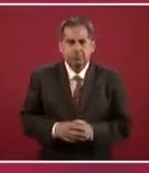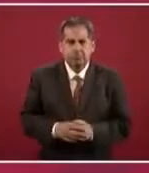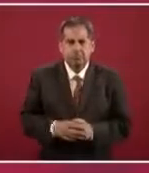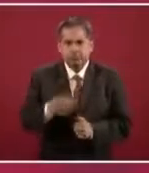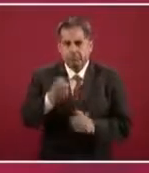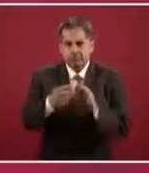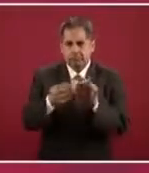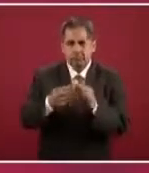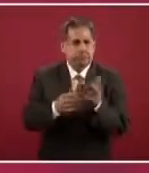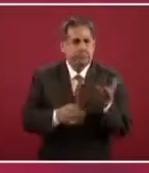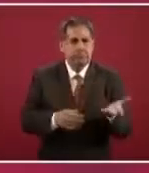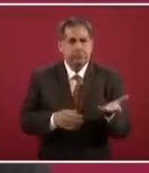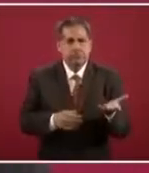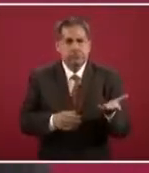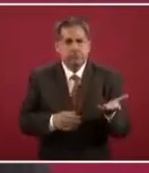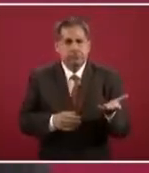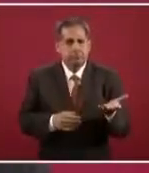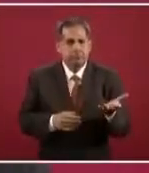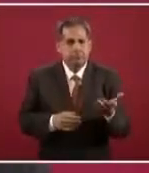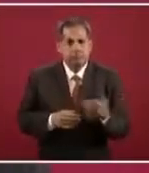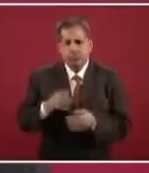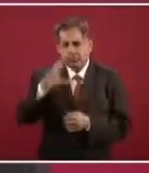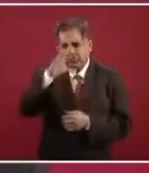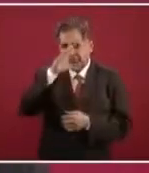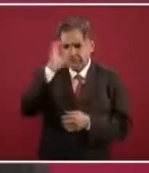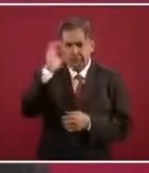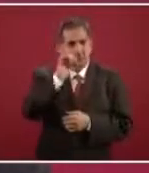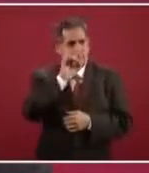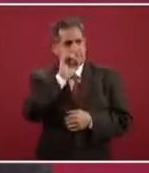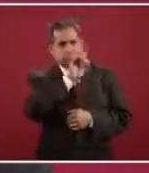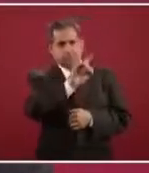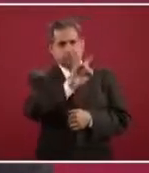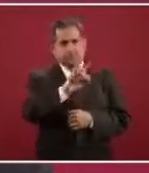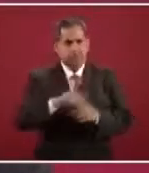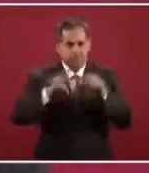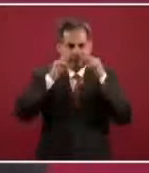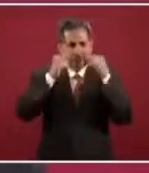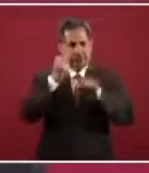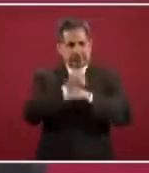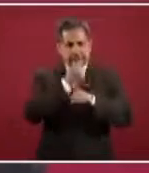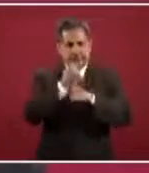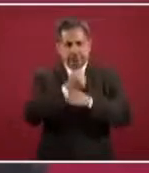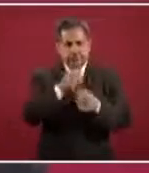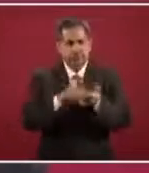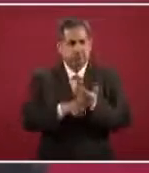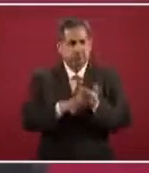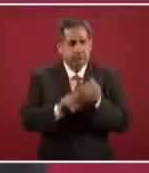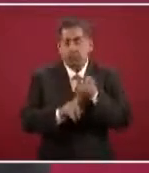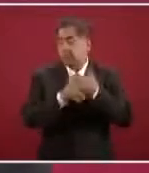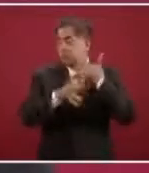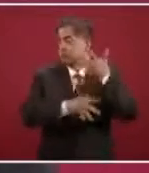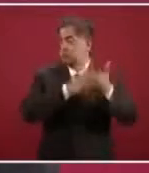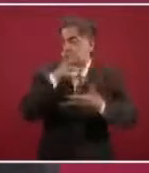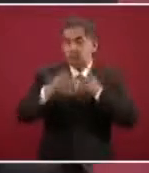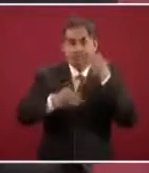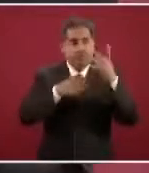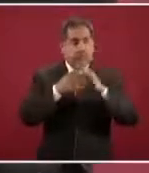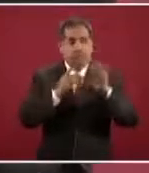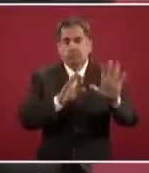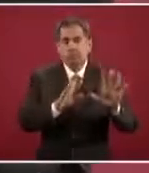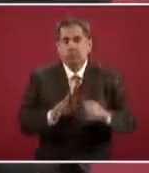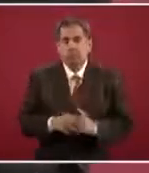asunto del retrato de Emiliano Zapata ha generado polémica.